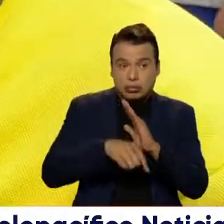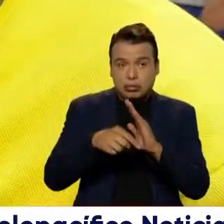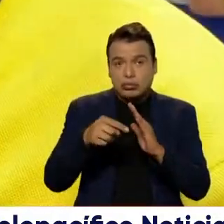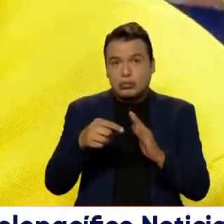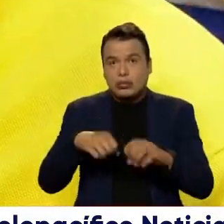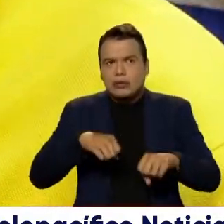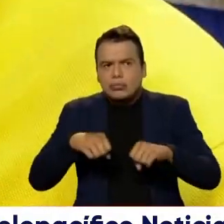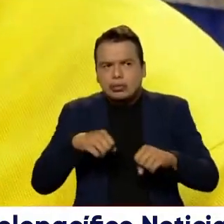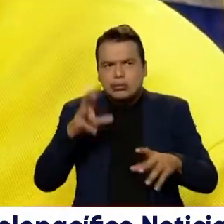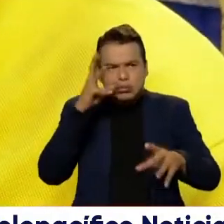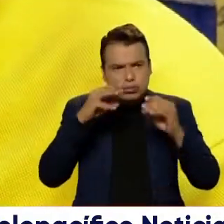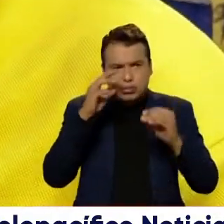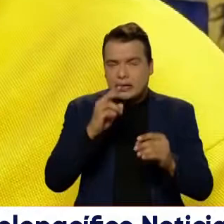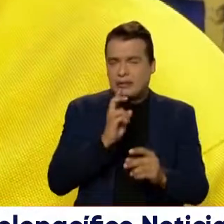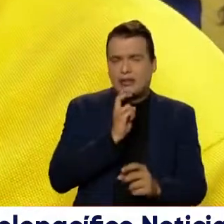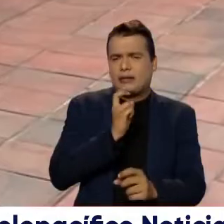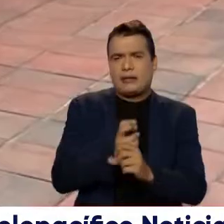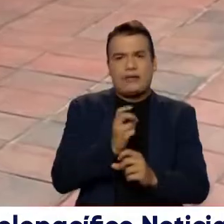Pues.